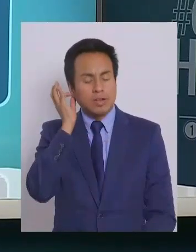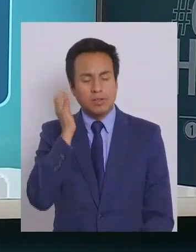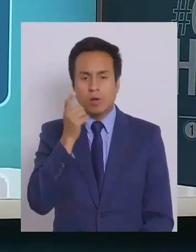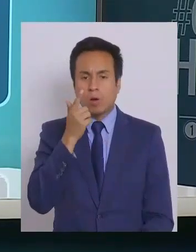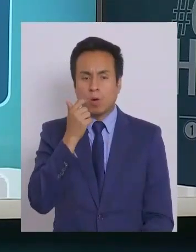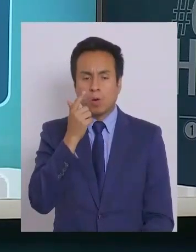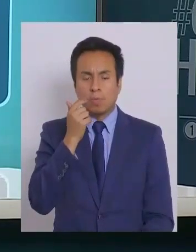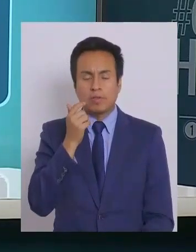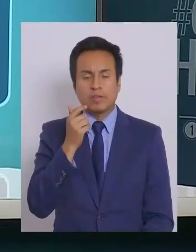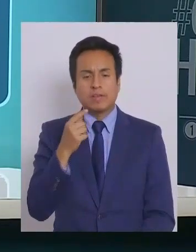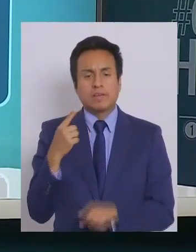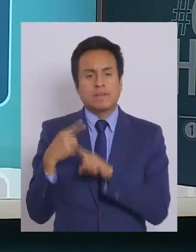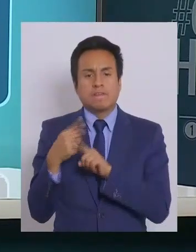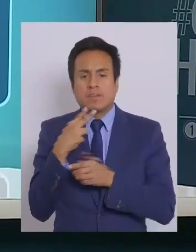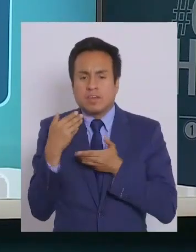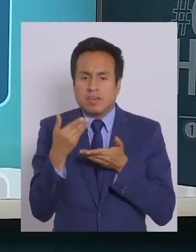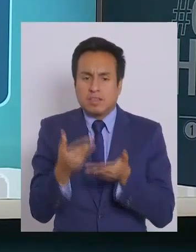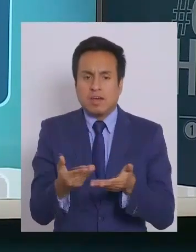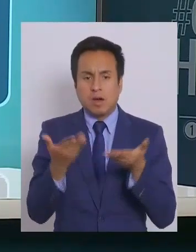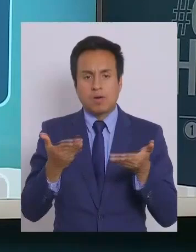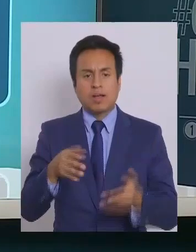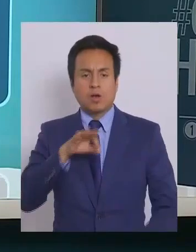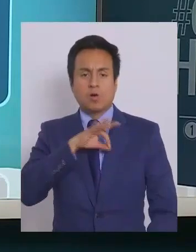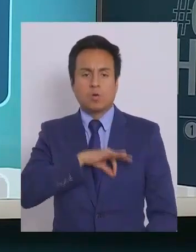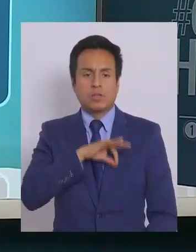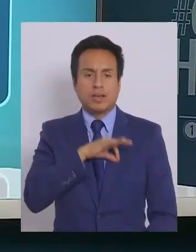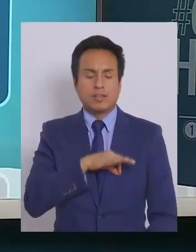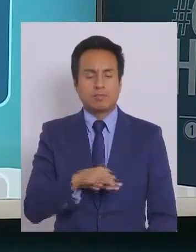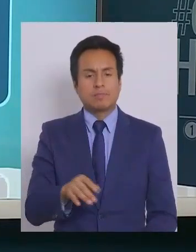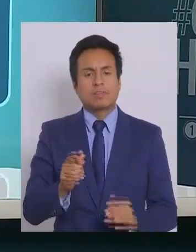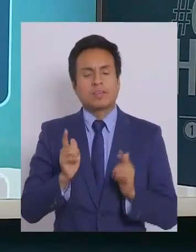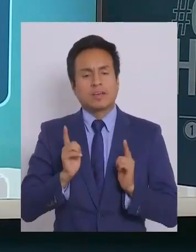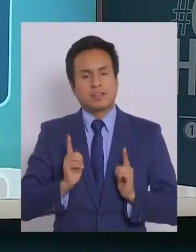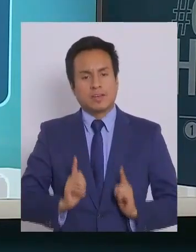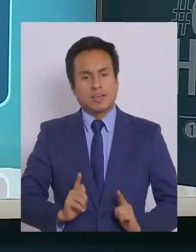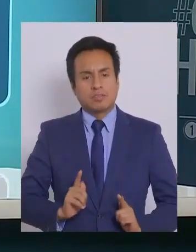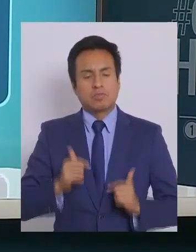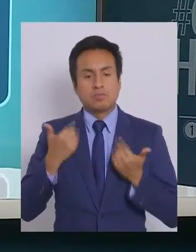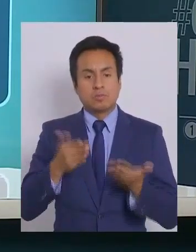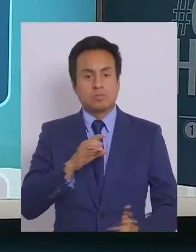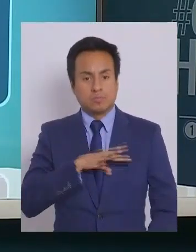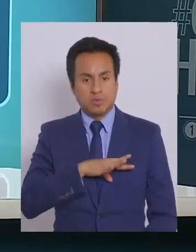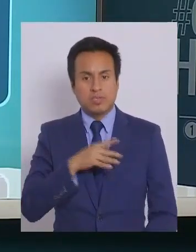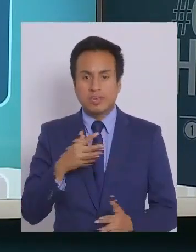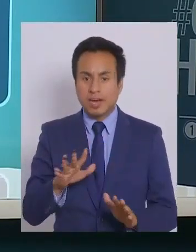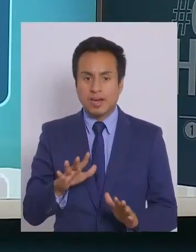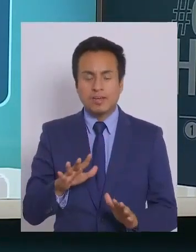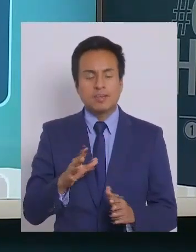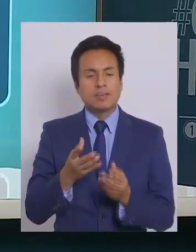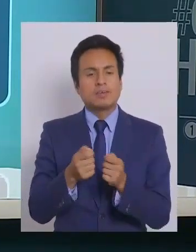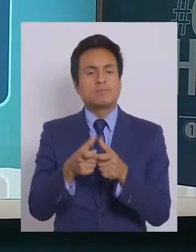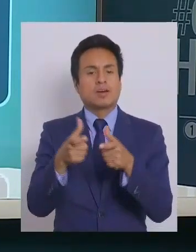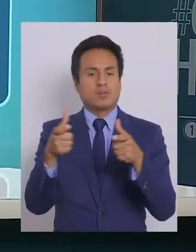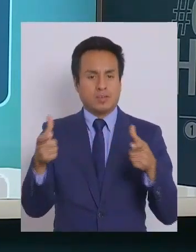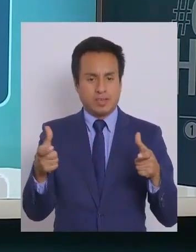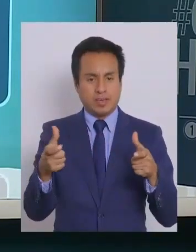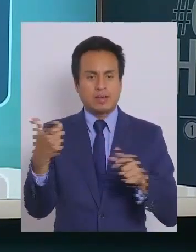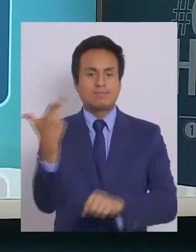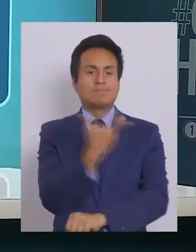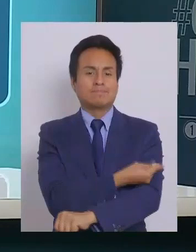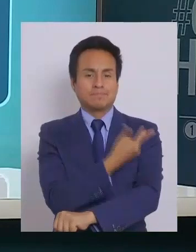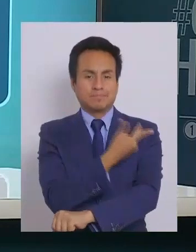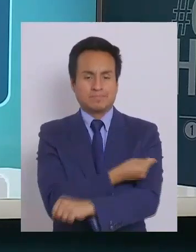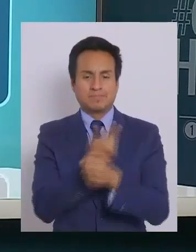hombres que dieron su vida y ahora son jubilados están descansando dieron su vida por chile son la mayoría de los que hemos vacunado